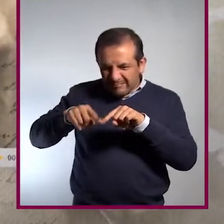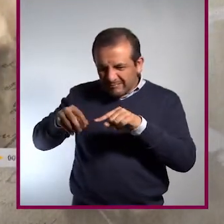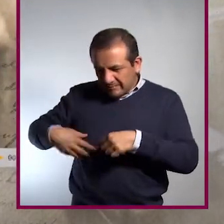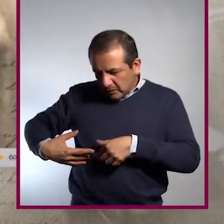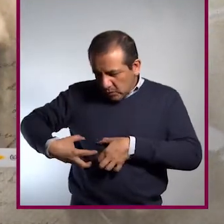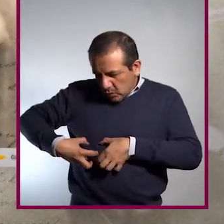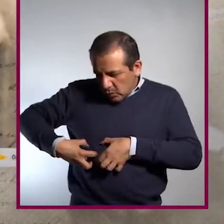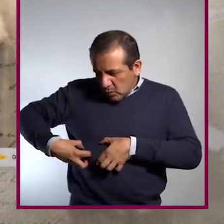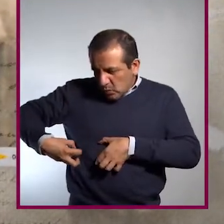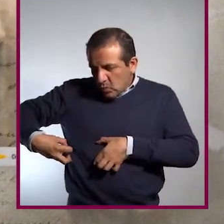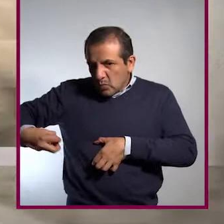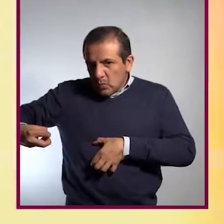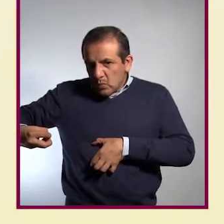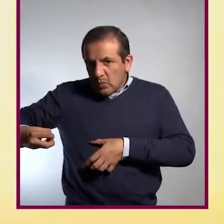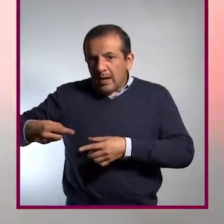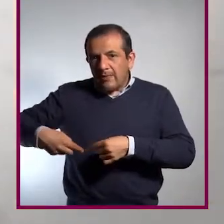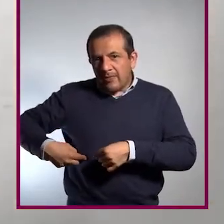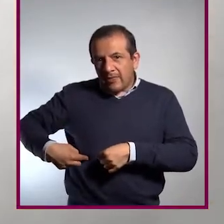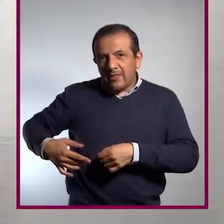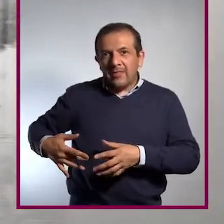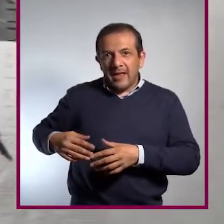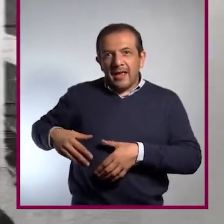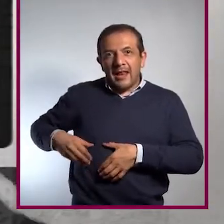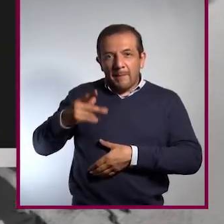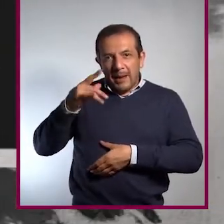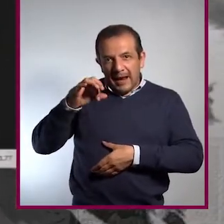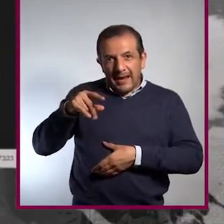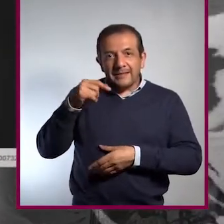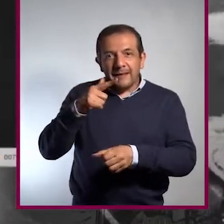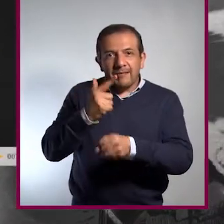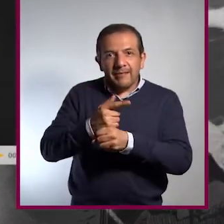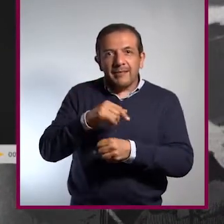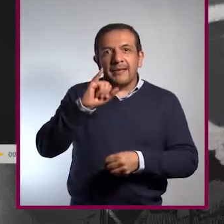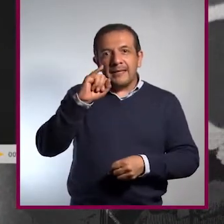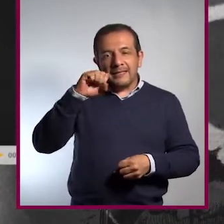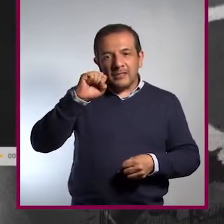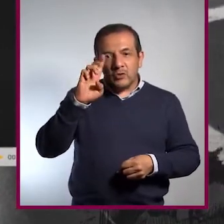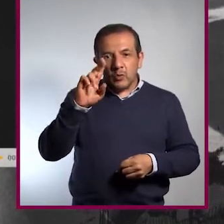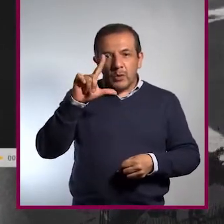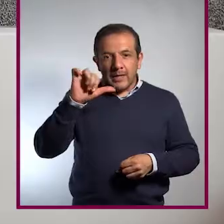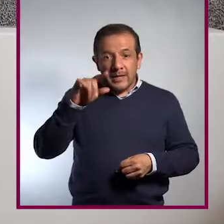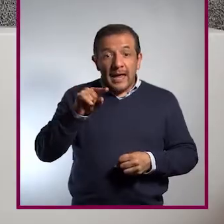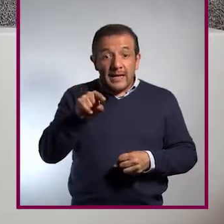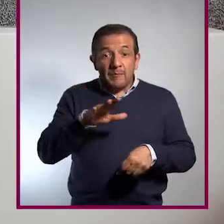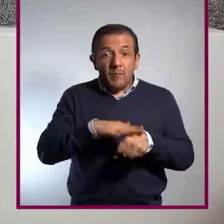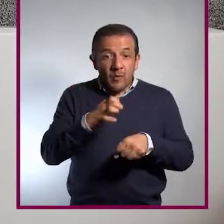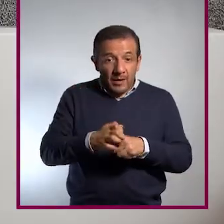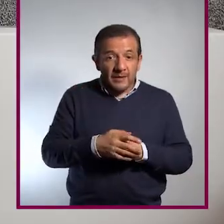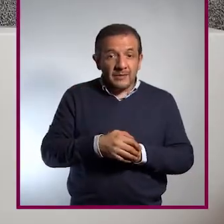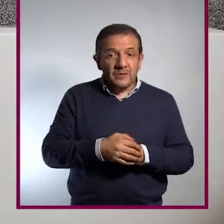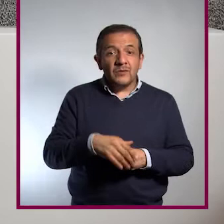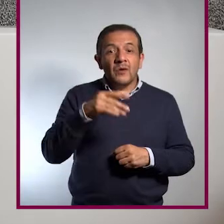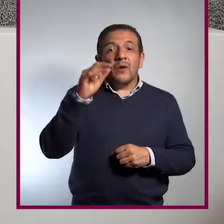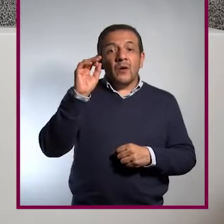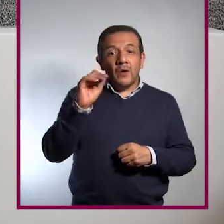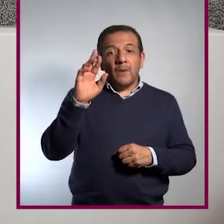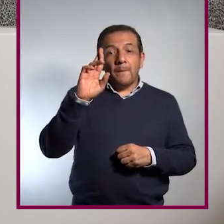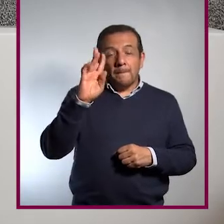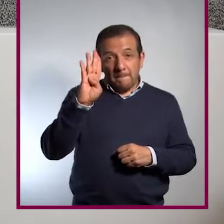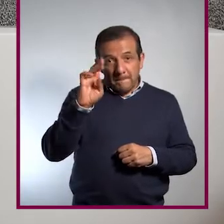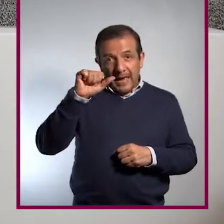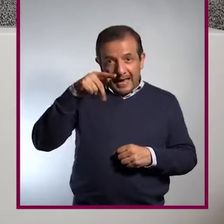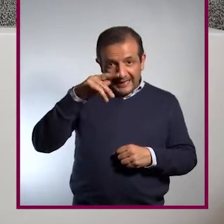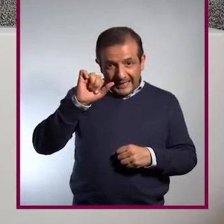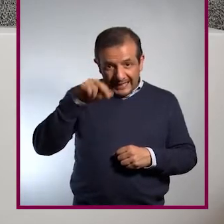interna y así fue como descubrió la insulina. Por esta razón, Banting y McLeod recibieron el Nobel